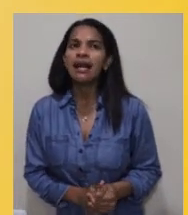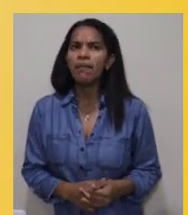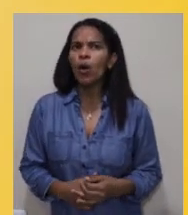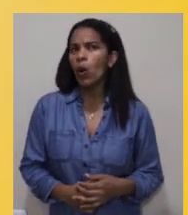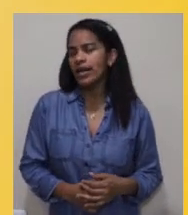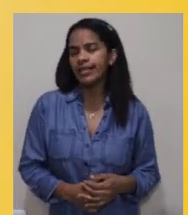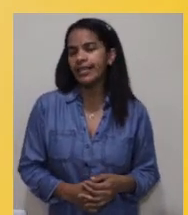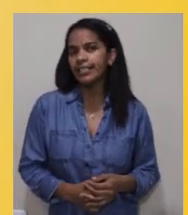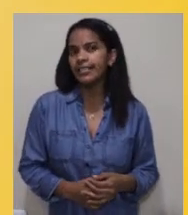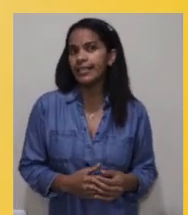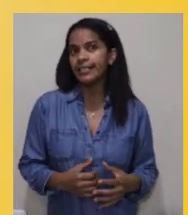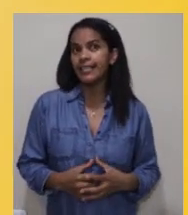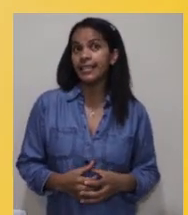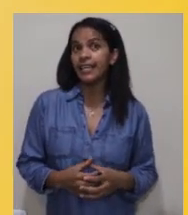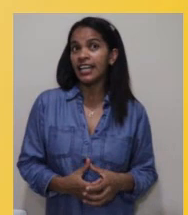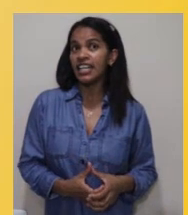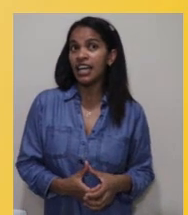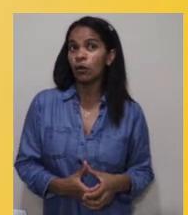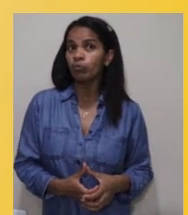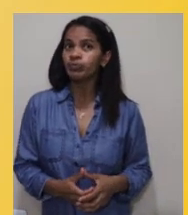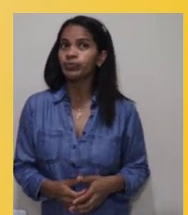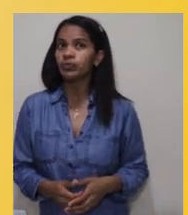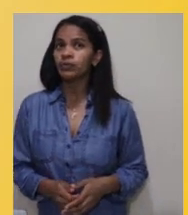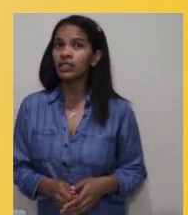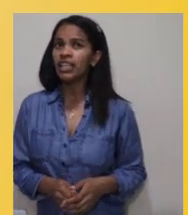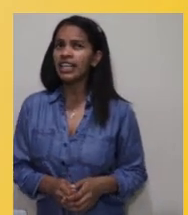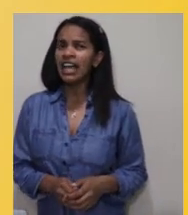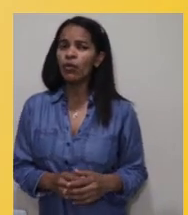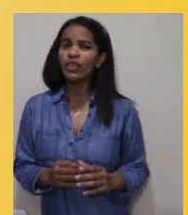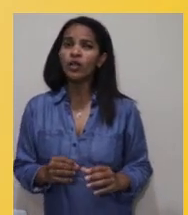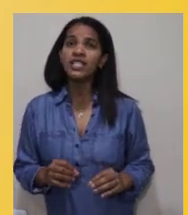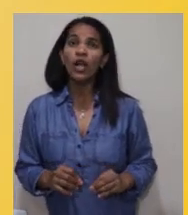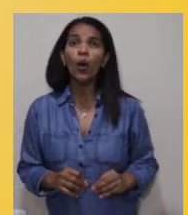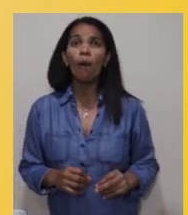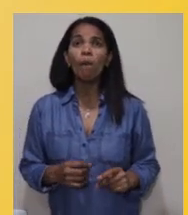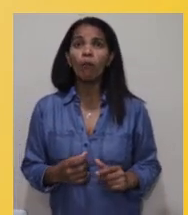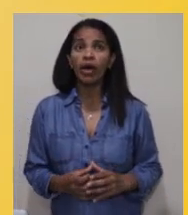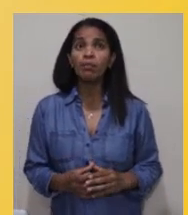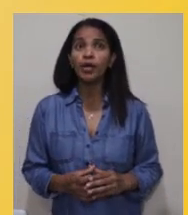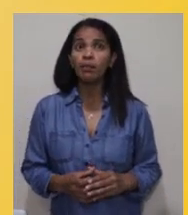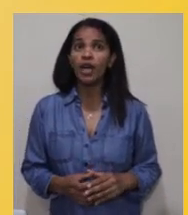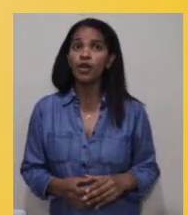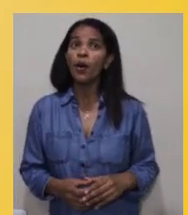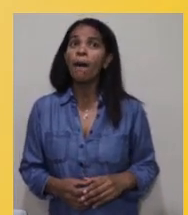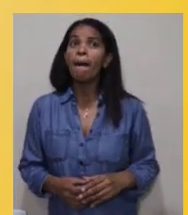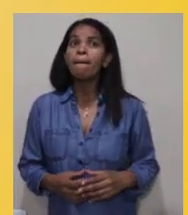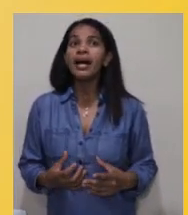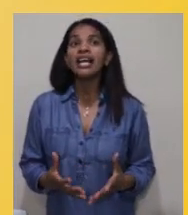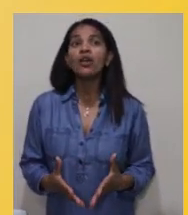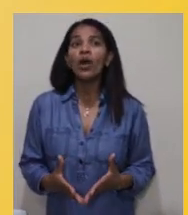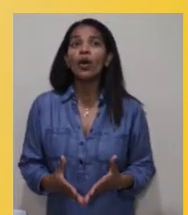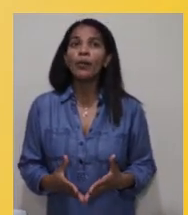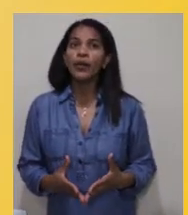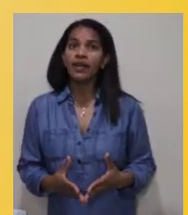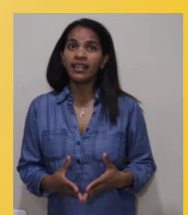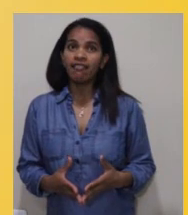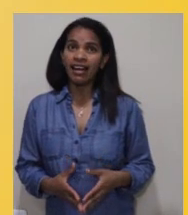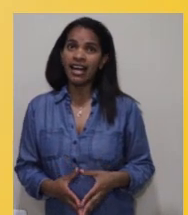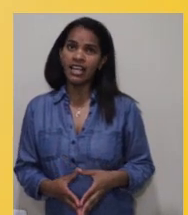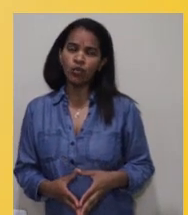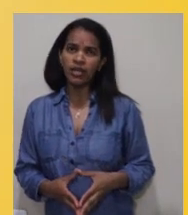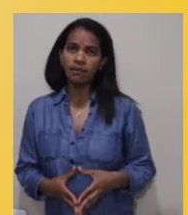cual se llama Juan y quiere ser ingeniero, graduándose con un buen promedio para luego